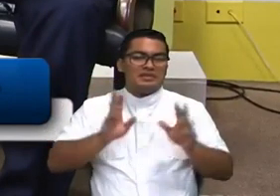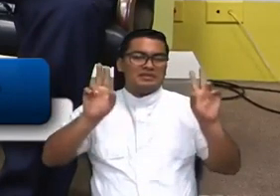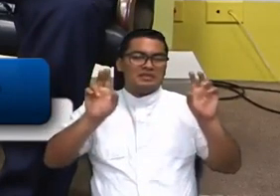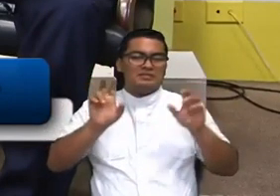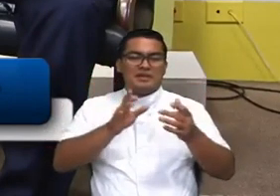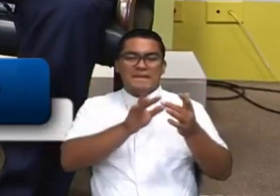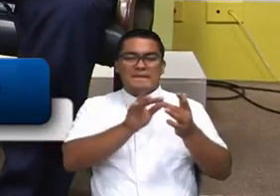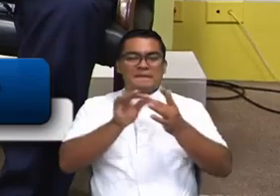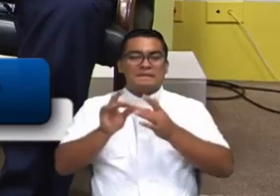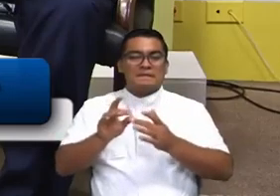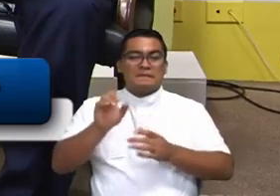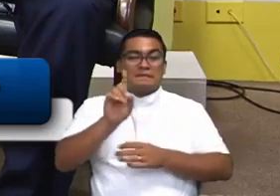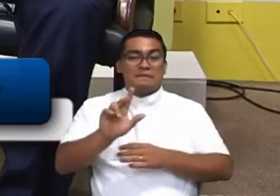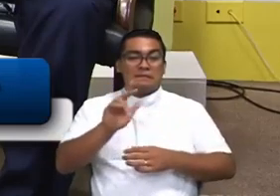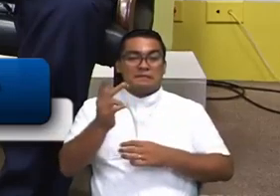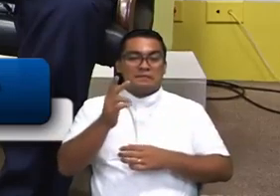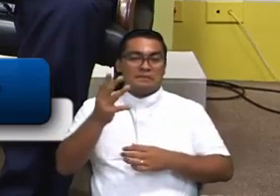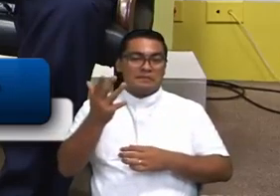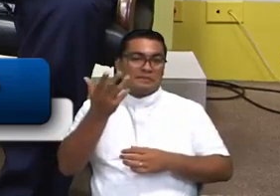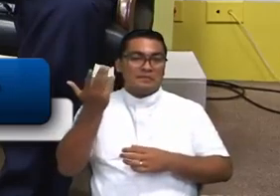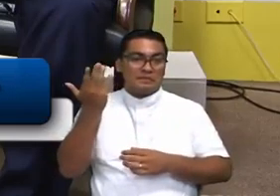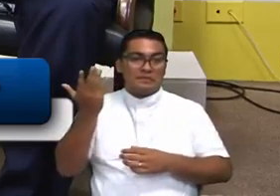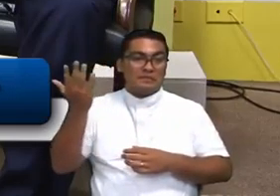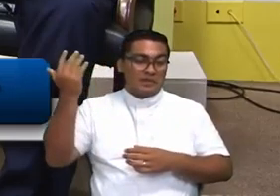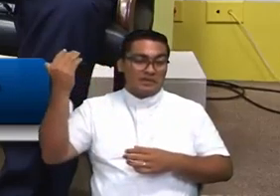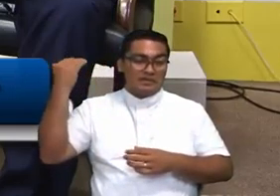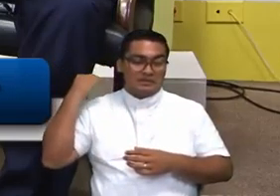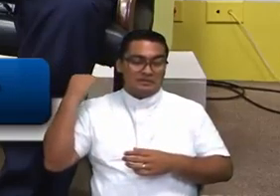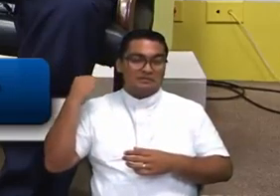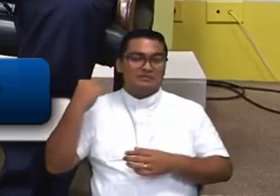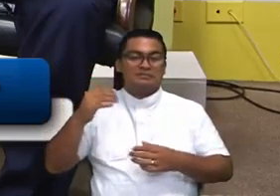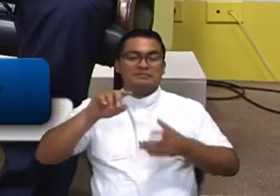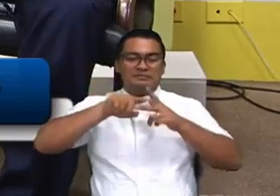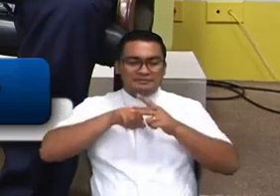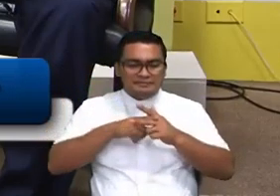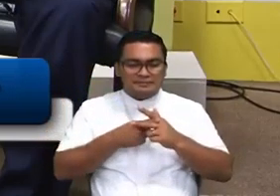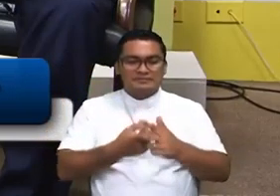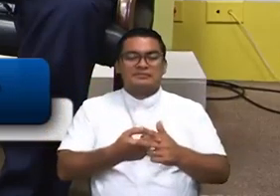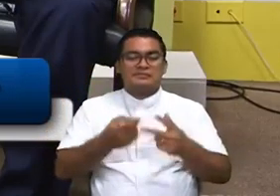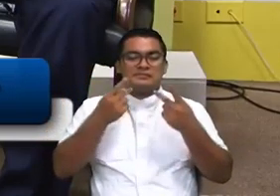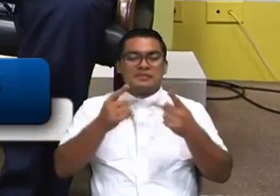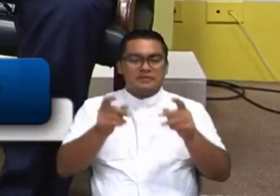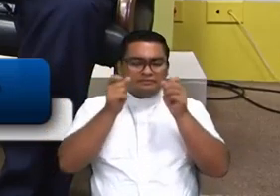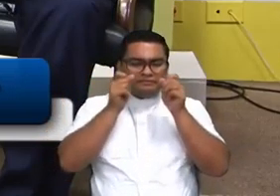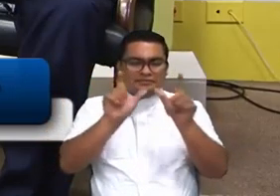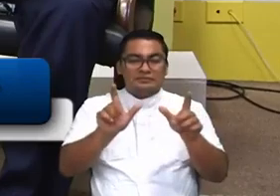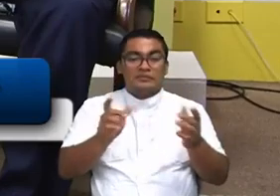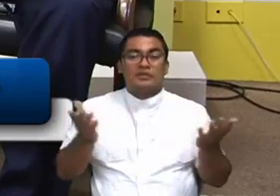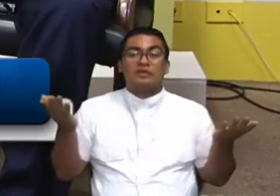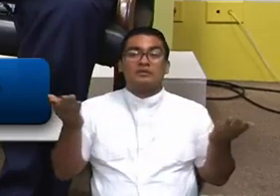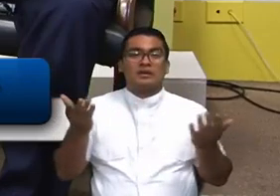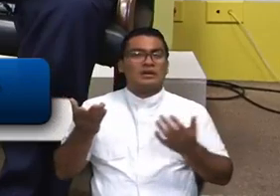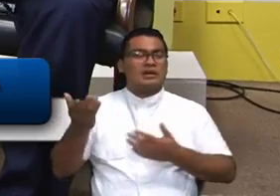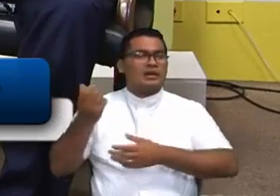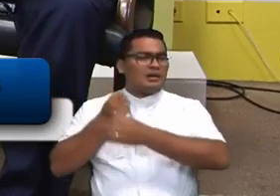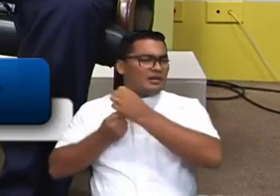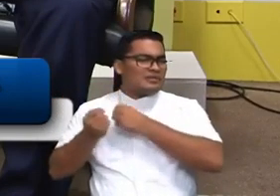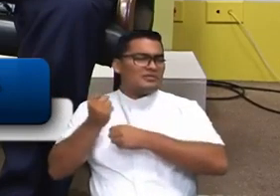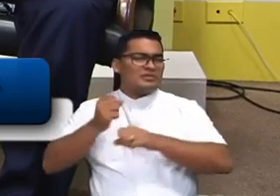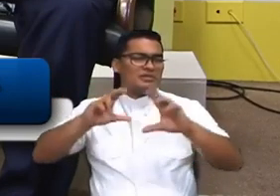En 1895 se descubrió, se inició, pero ¿desde qué años Nicaragua cuenta con